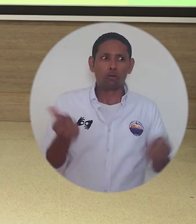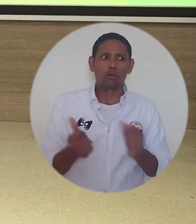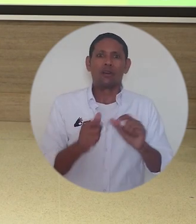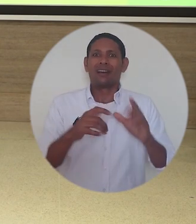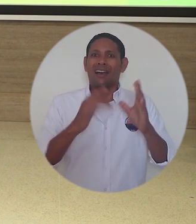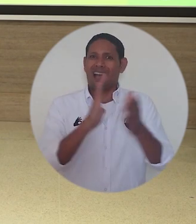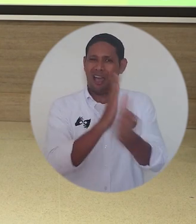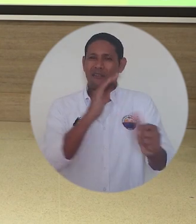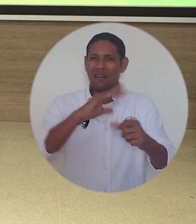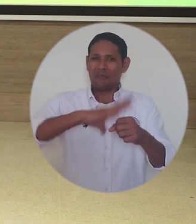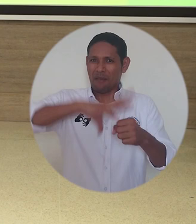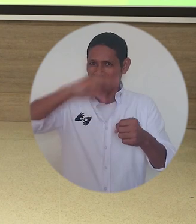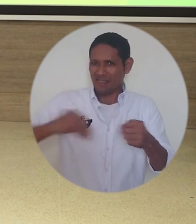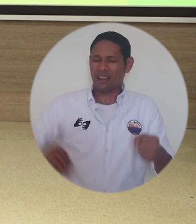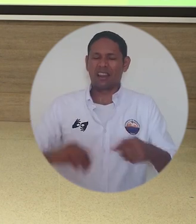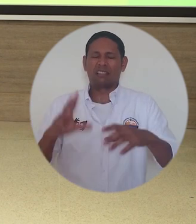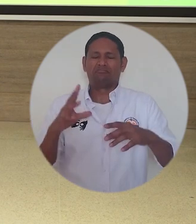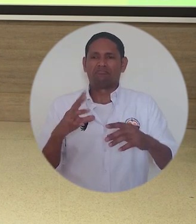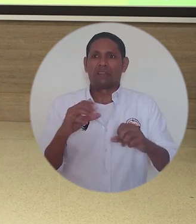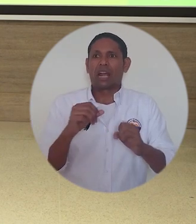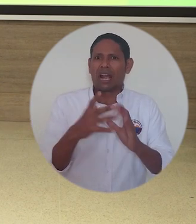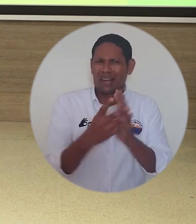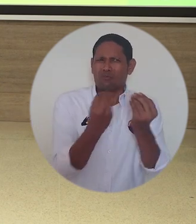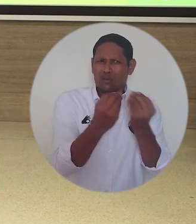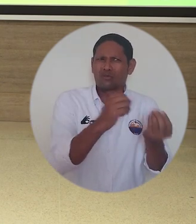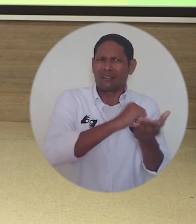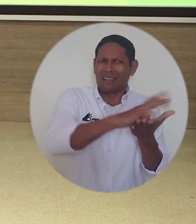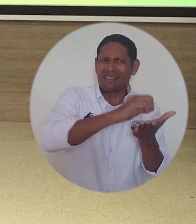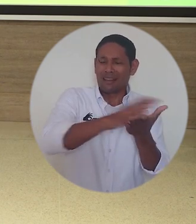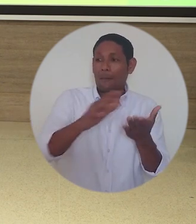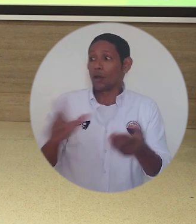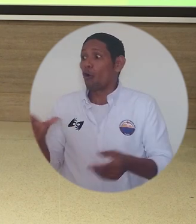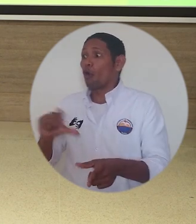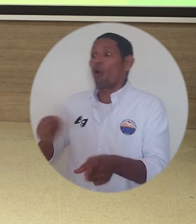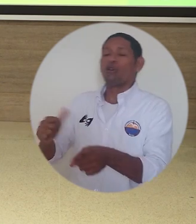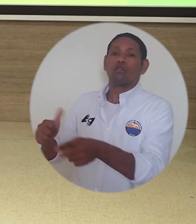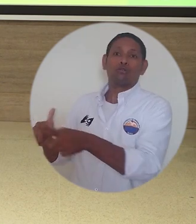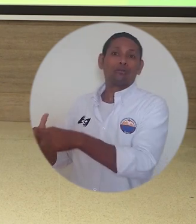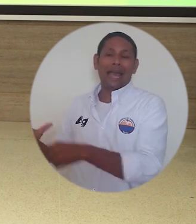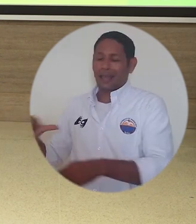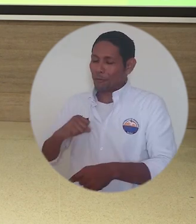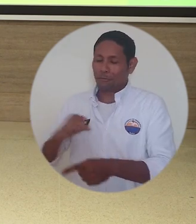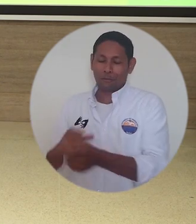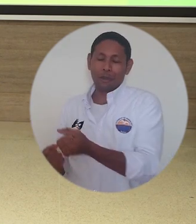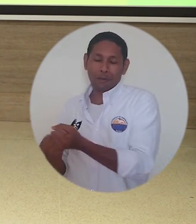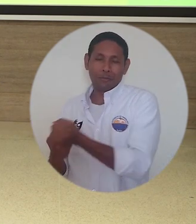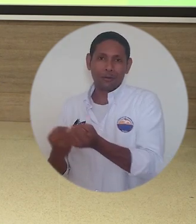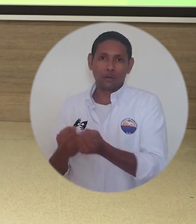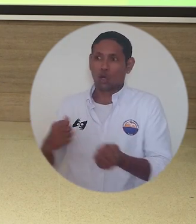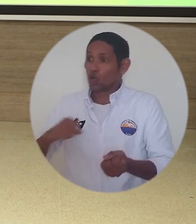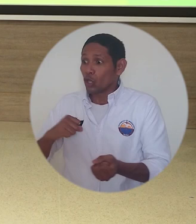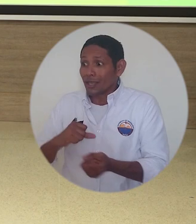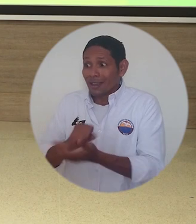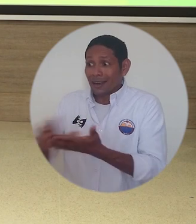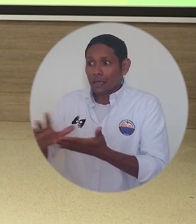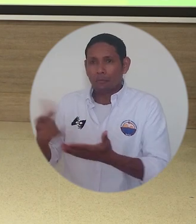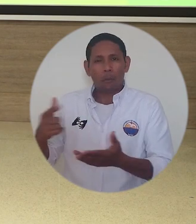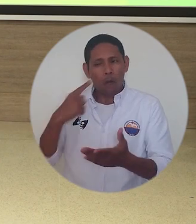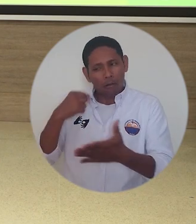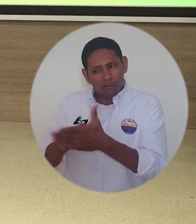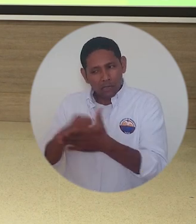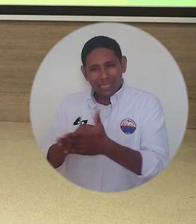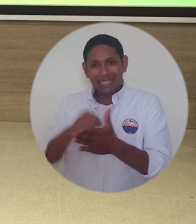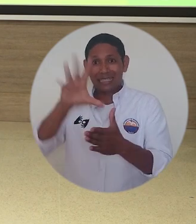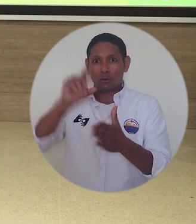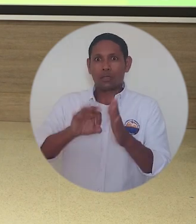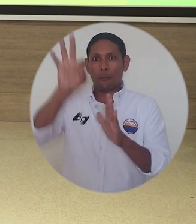los que están en generación E ya están en gratuidad, los que están en talento material ya están en gratuidad, los que tienen exoneración ya están en gratuidad. La preocupación son todos los demás que no tienen.